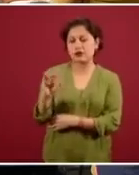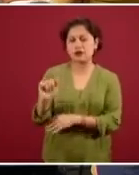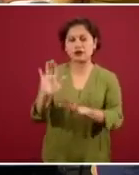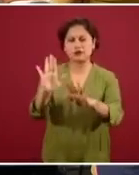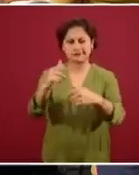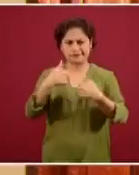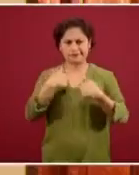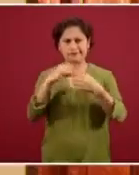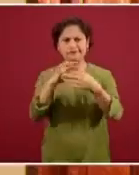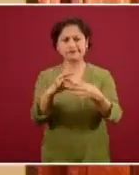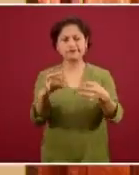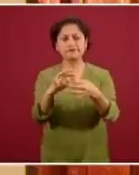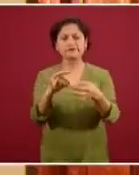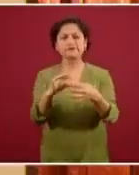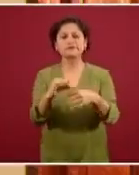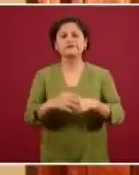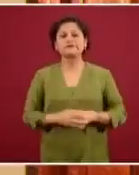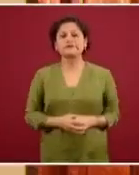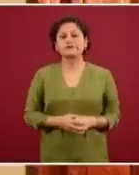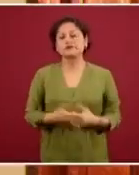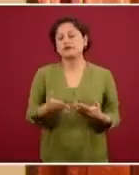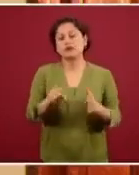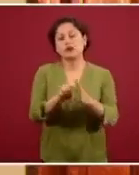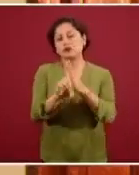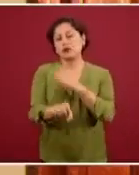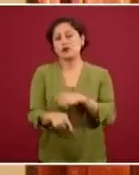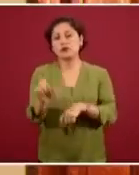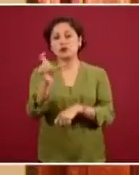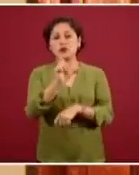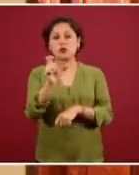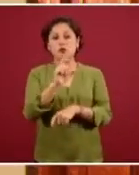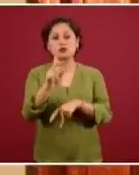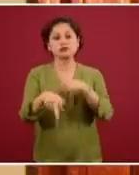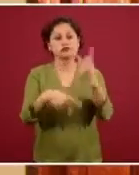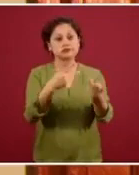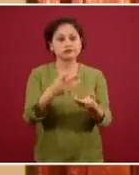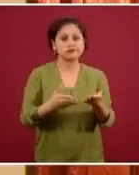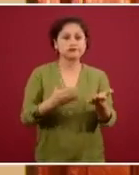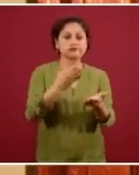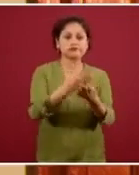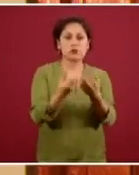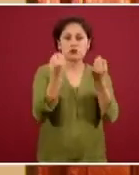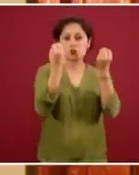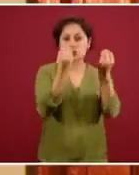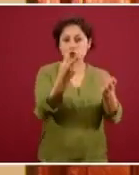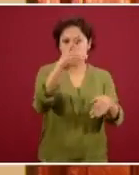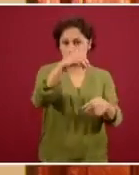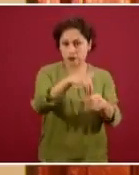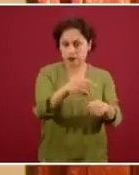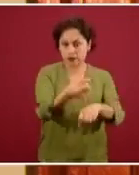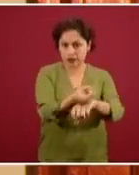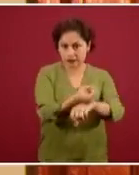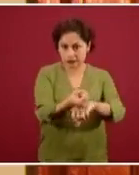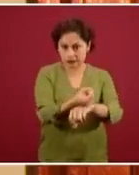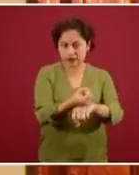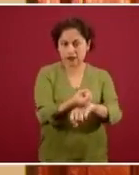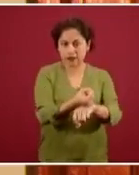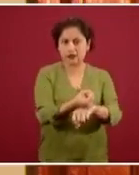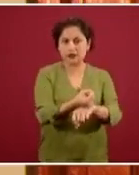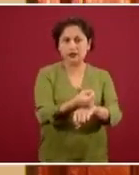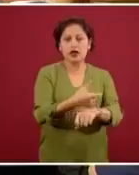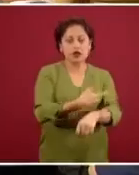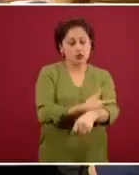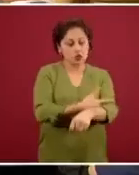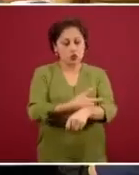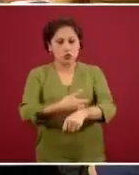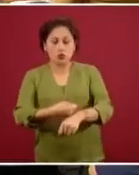contexto. Cuando se dona sangre y se recolecta sangre, podemos obtener al menos 3 diferentes componentes